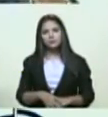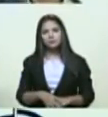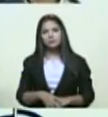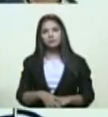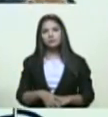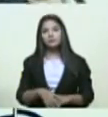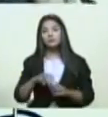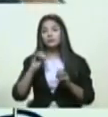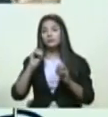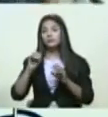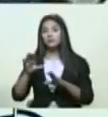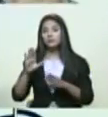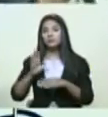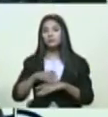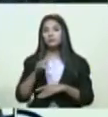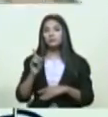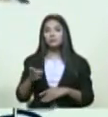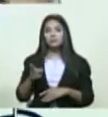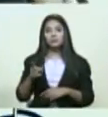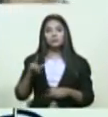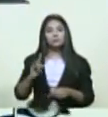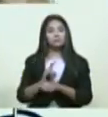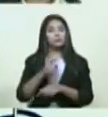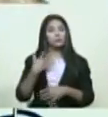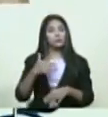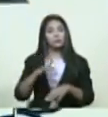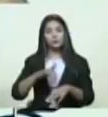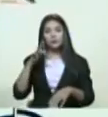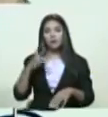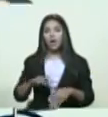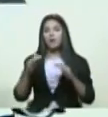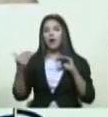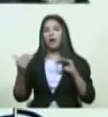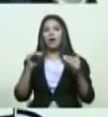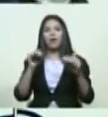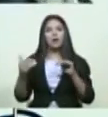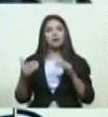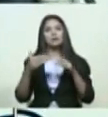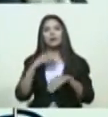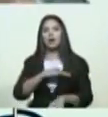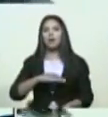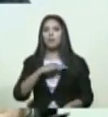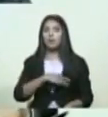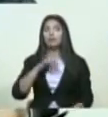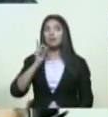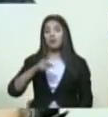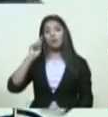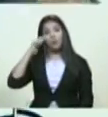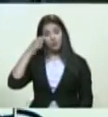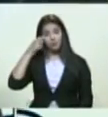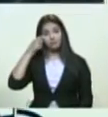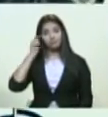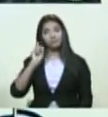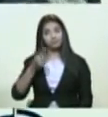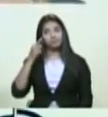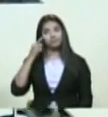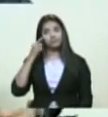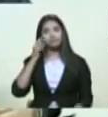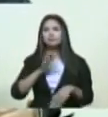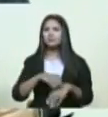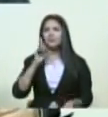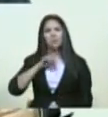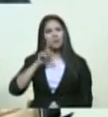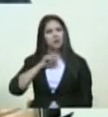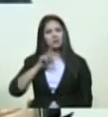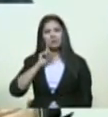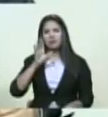suspendida por haber cometido faltas graves a la ética y a la moral pública. No se nos olvide eso, porque ir a mentir ante el